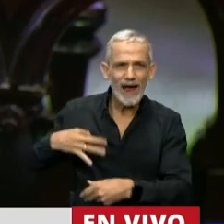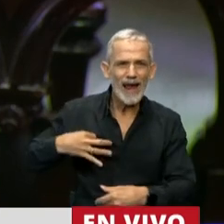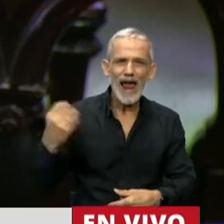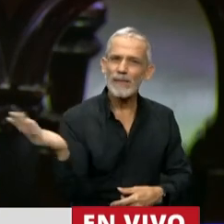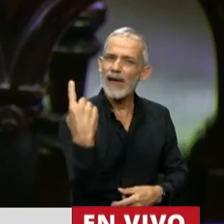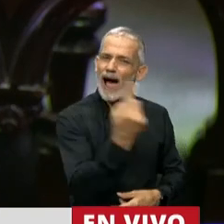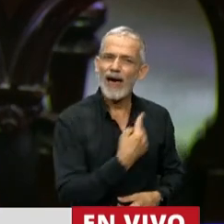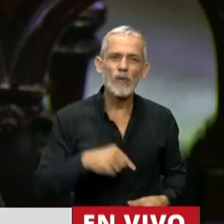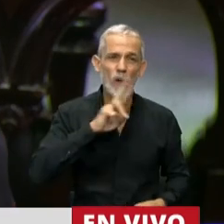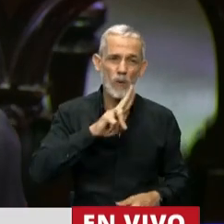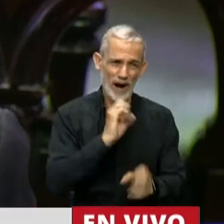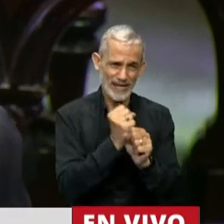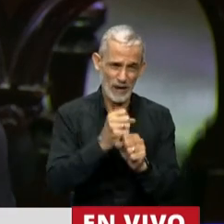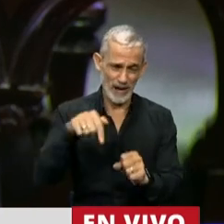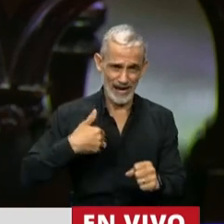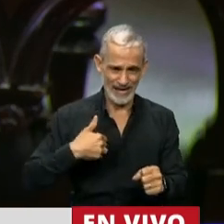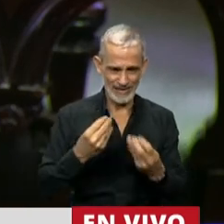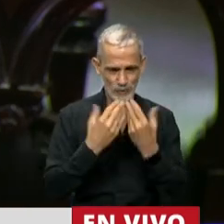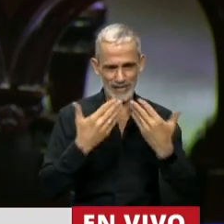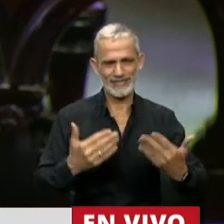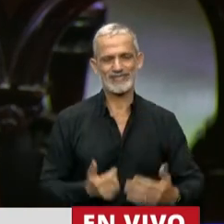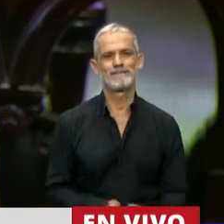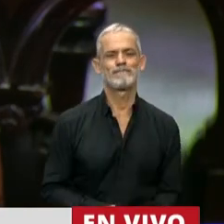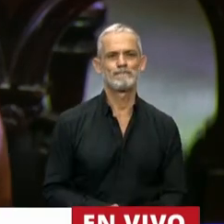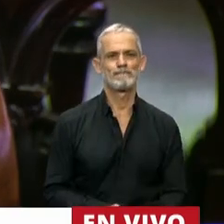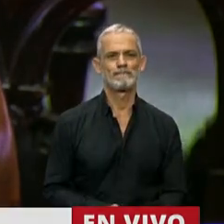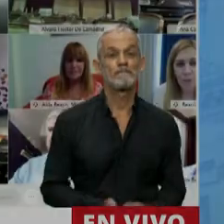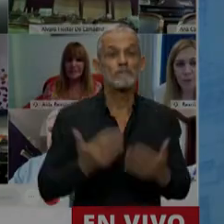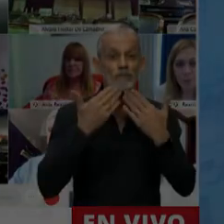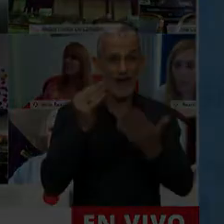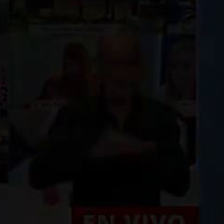mujeres trabajadoras en la Argentina. Muchas gracias. Gracias, diputada.